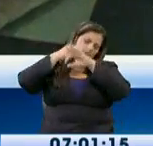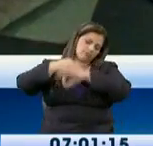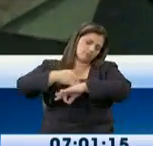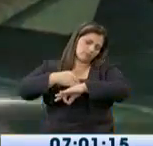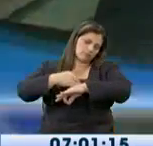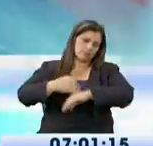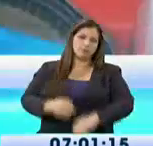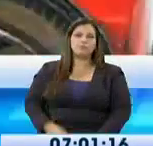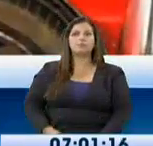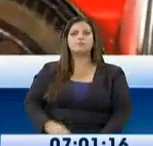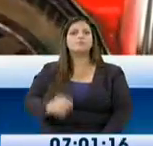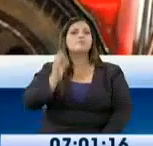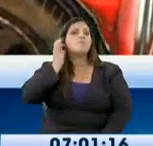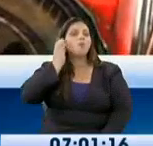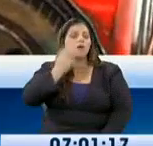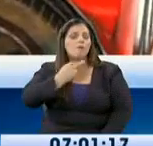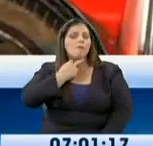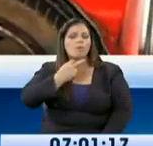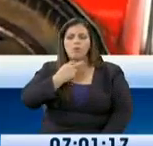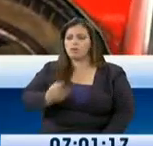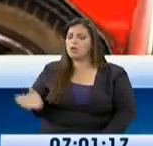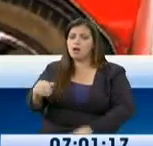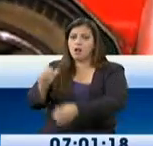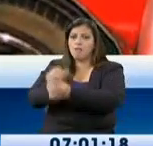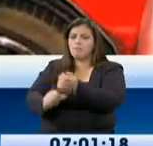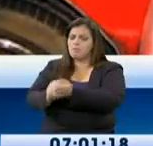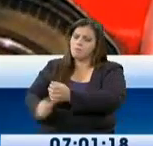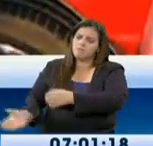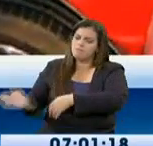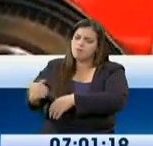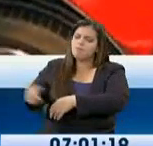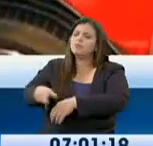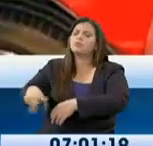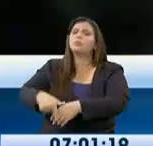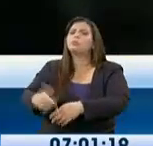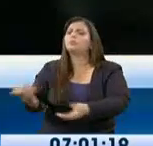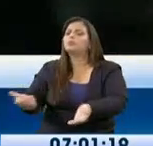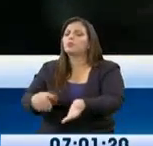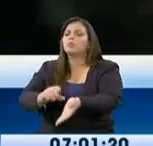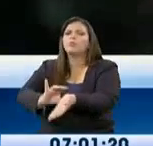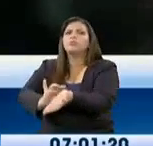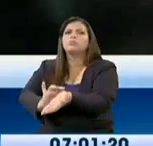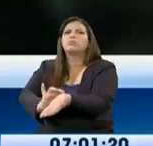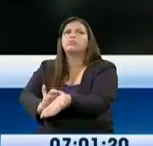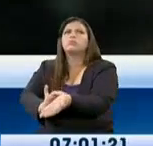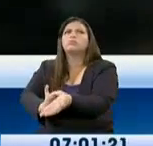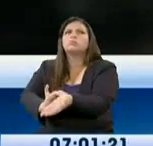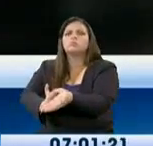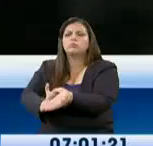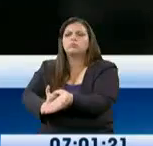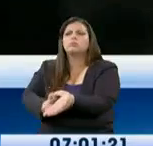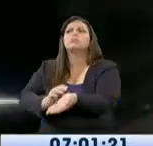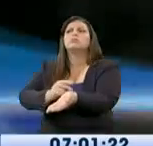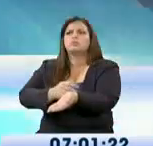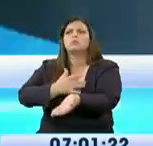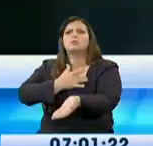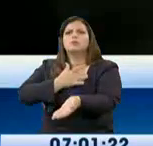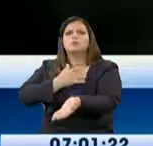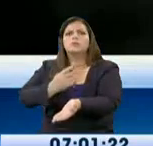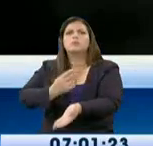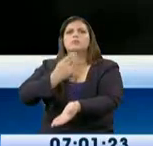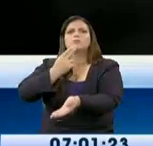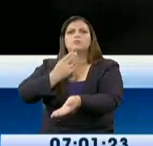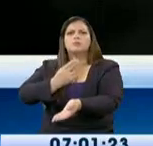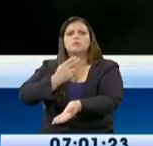Okay. Y le tomó el pulso. Dice, no, dice, el hombre no está borracho. El hombre tiene el pulso, dice, pero él no está borracho. O sea, todavía tenía signos vitales. Claro,